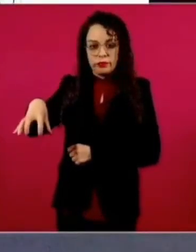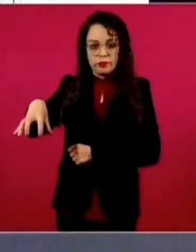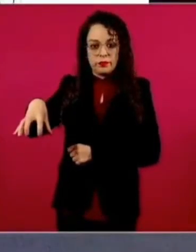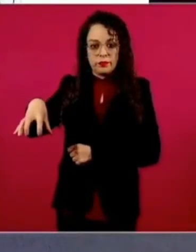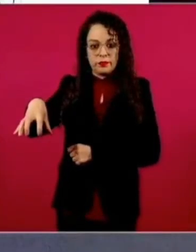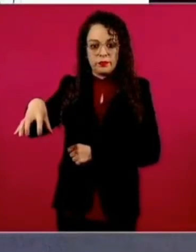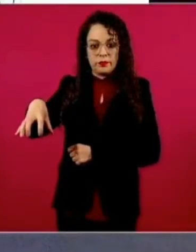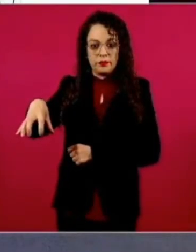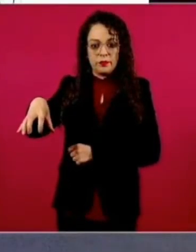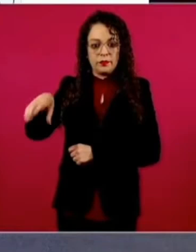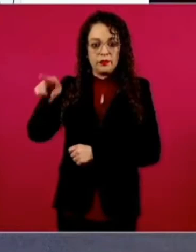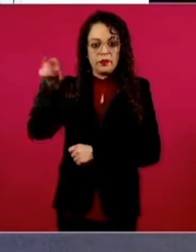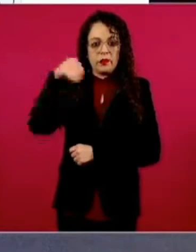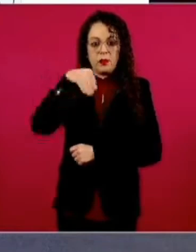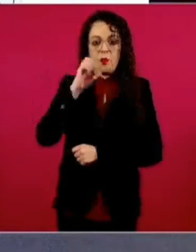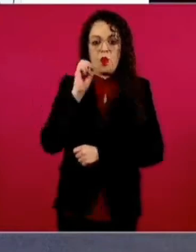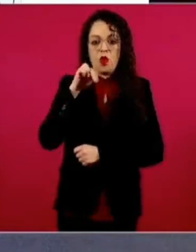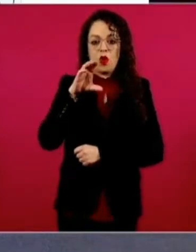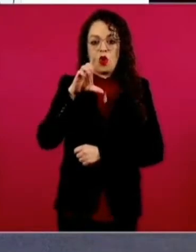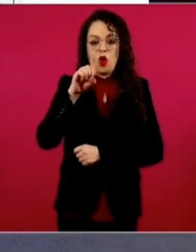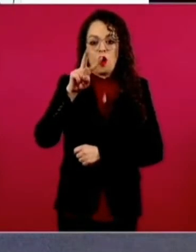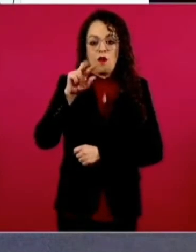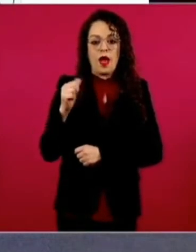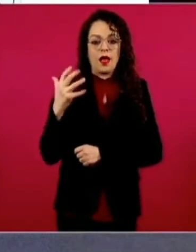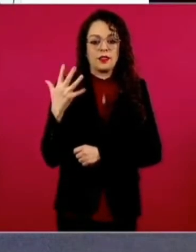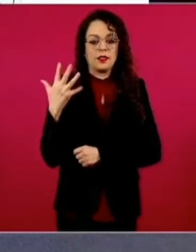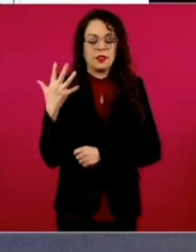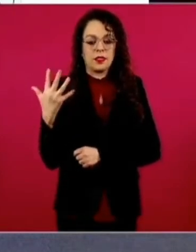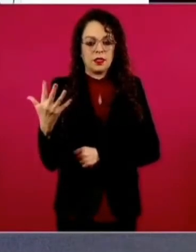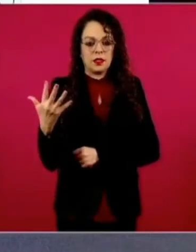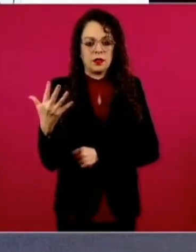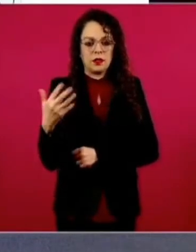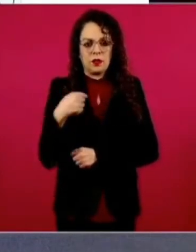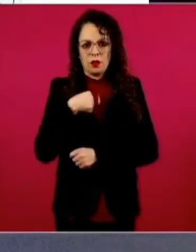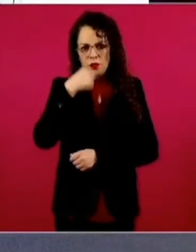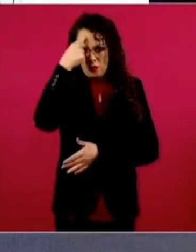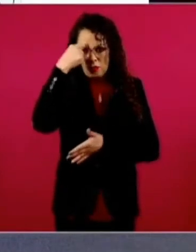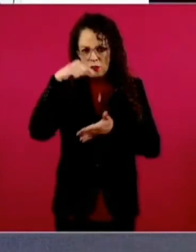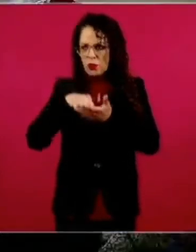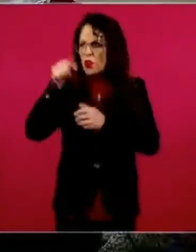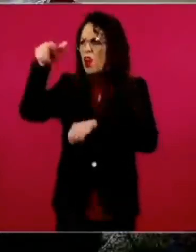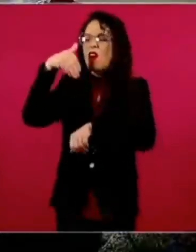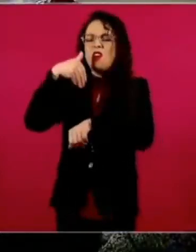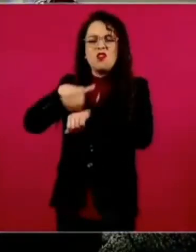Monclova 5, me imagino que son los distritos, ¿no?